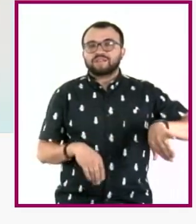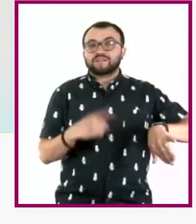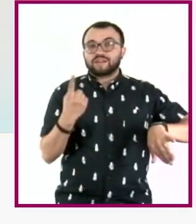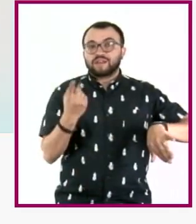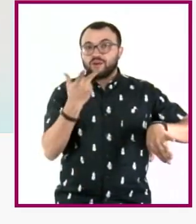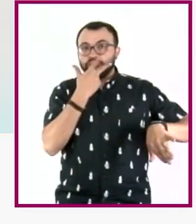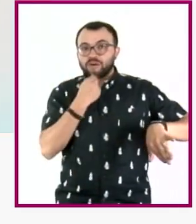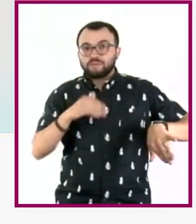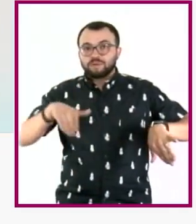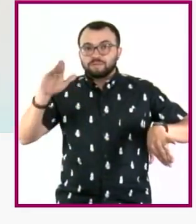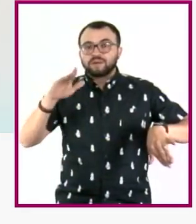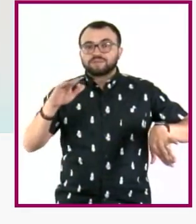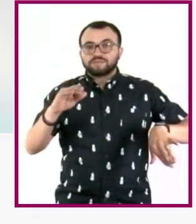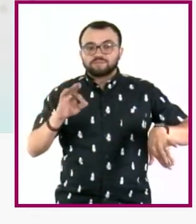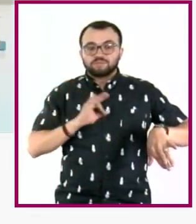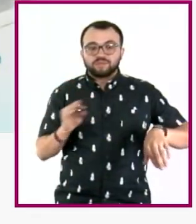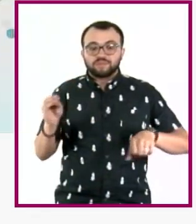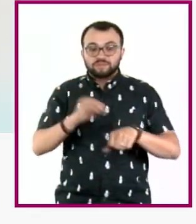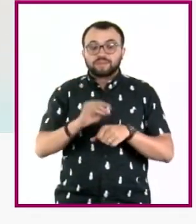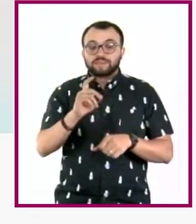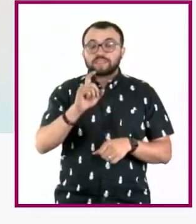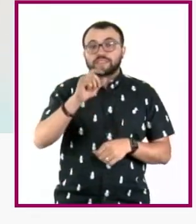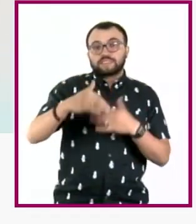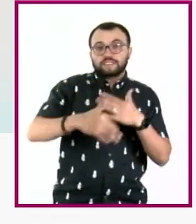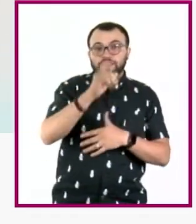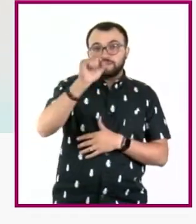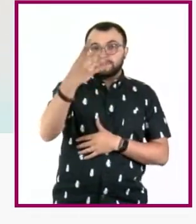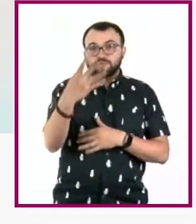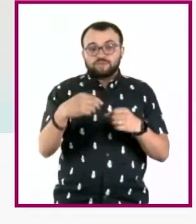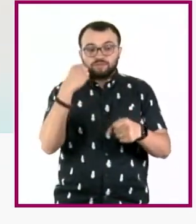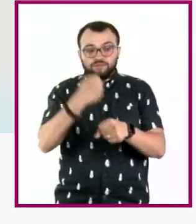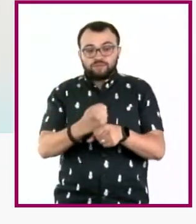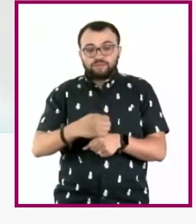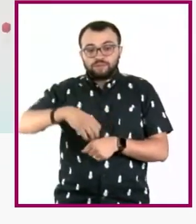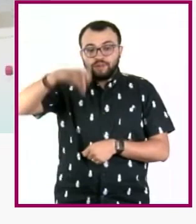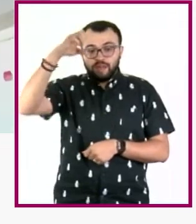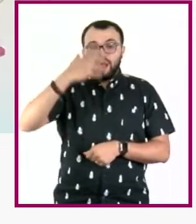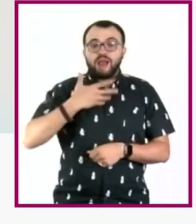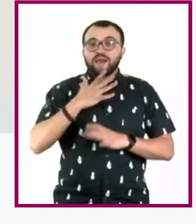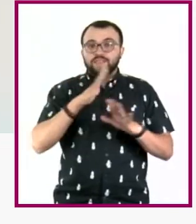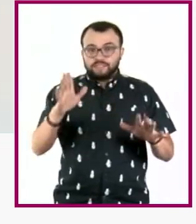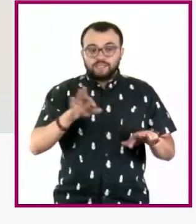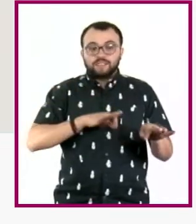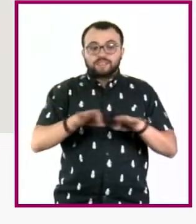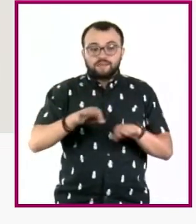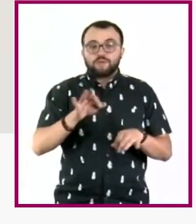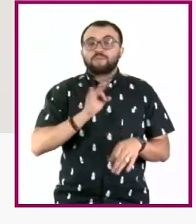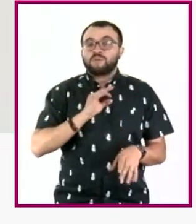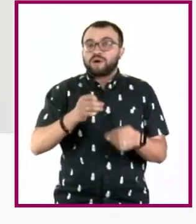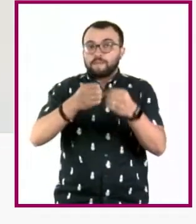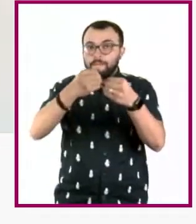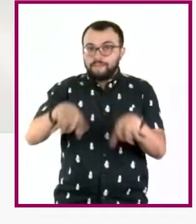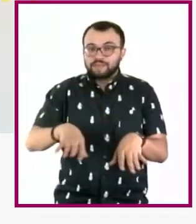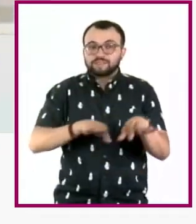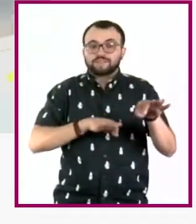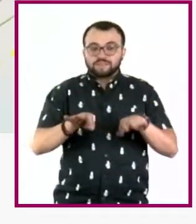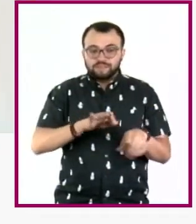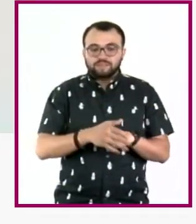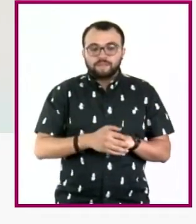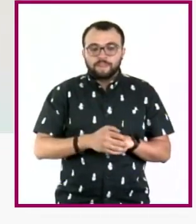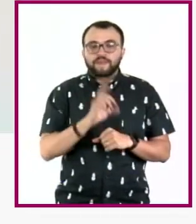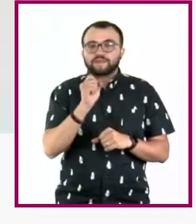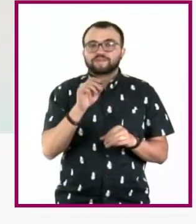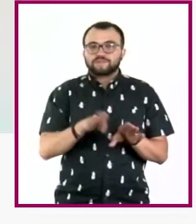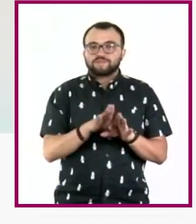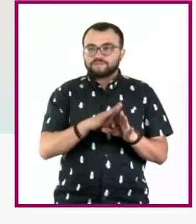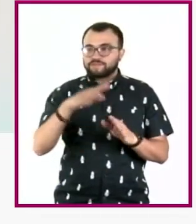de la industria expone a los jóvenes de entre 15 y 24 años que ya están empleados a un mayor riesgo de perder su empleo, en contraste con